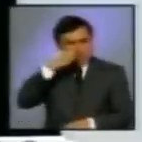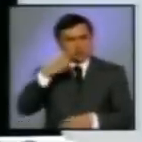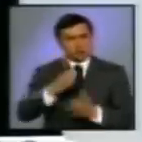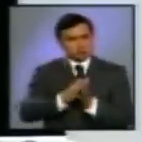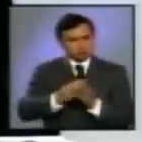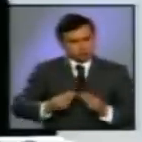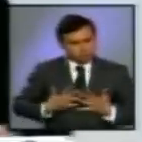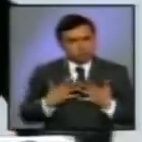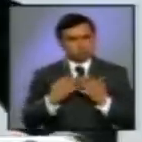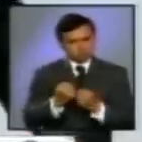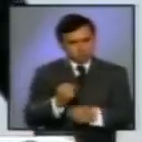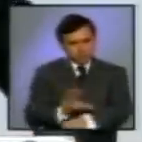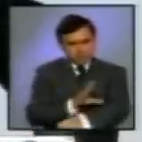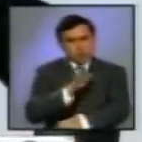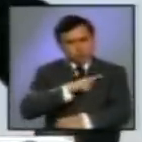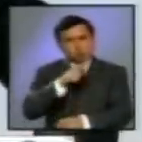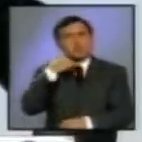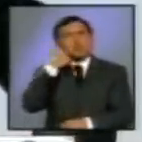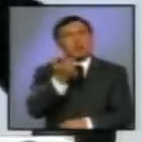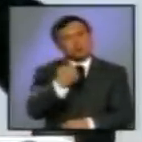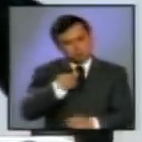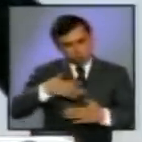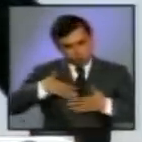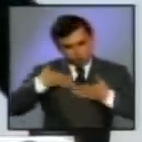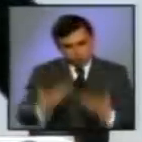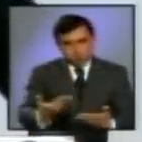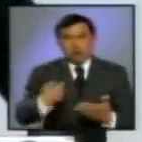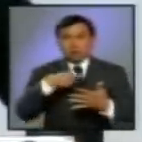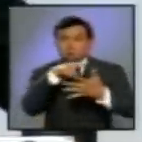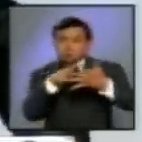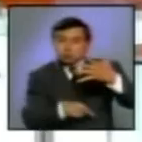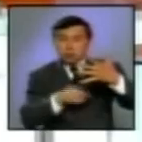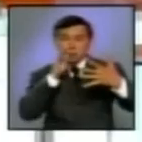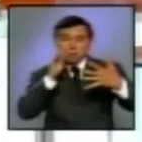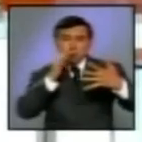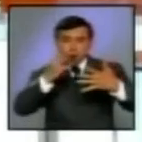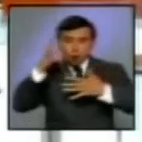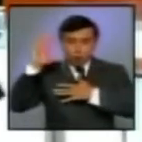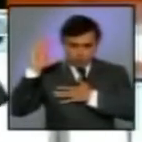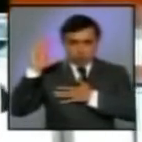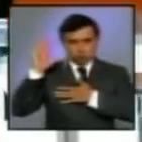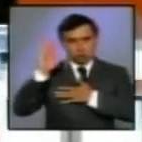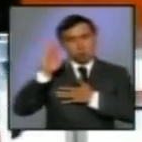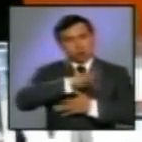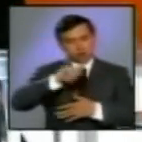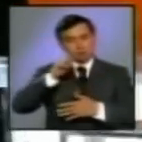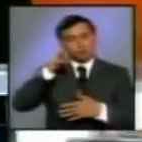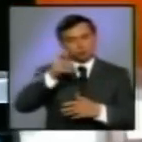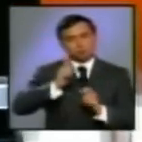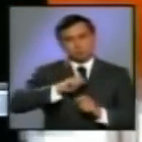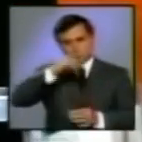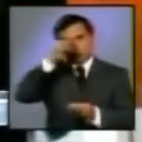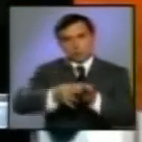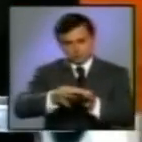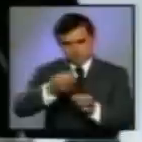México necesita. Te pido tu confianza para poder hacer realidad estos compromisos. Muchas gracias. Y para terminar, Andrés Manuel López